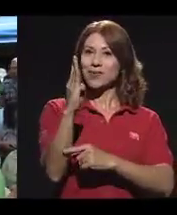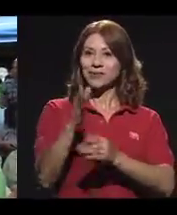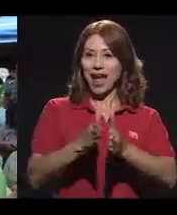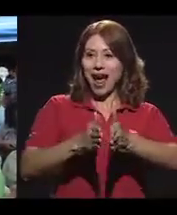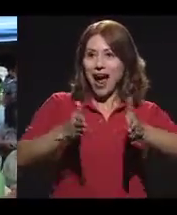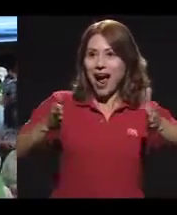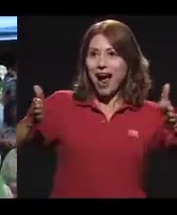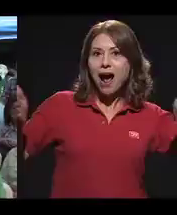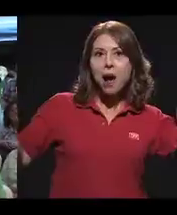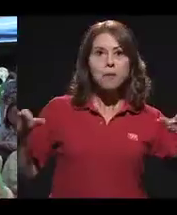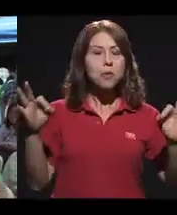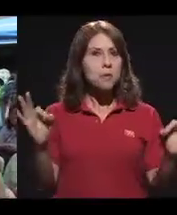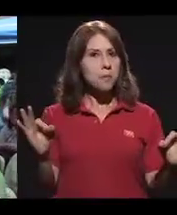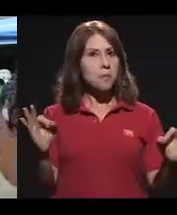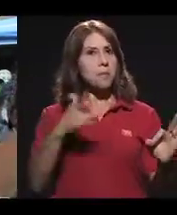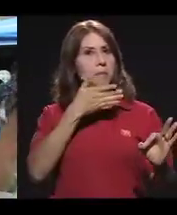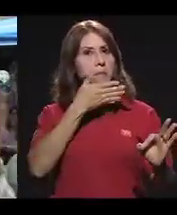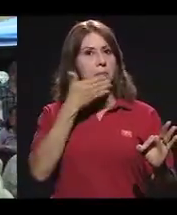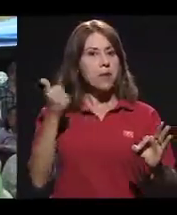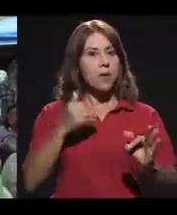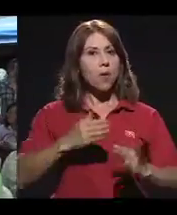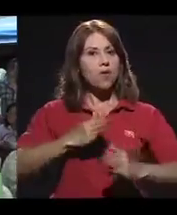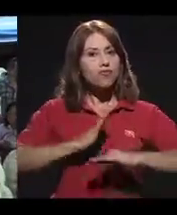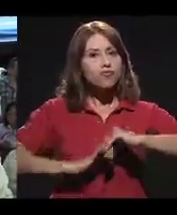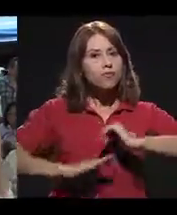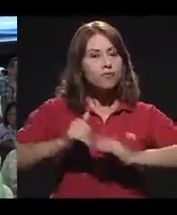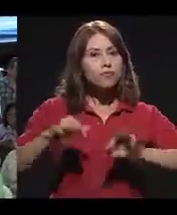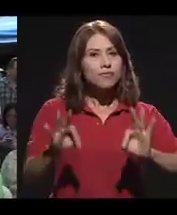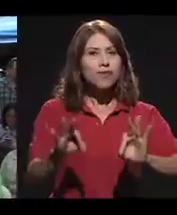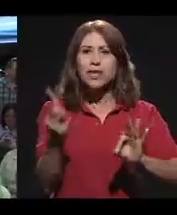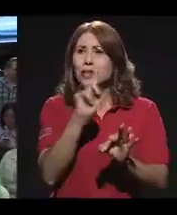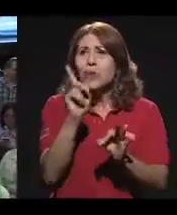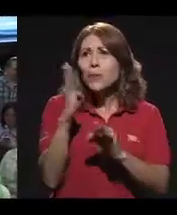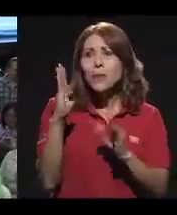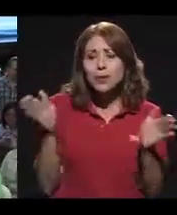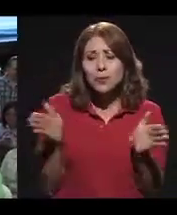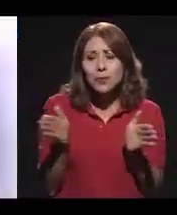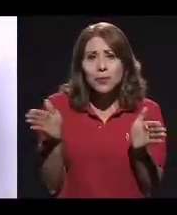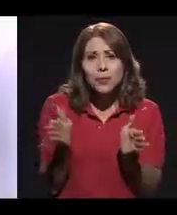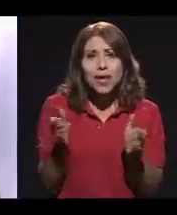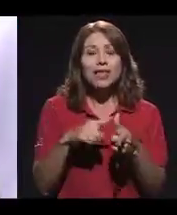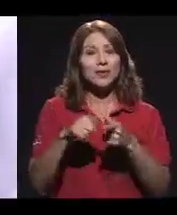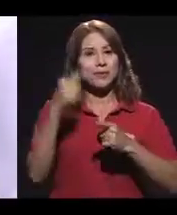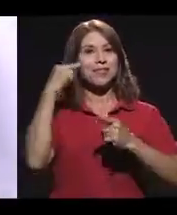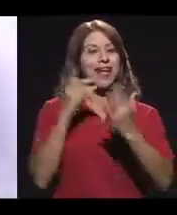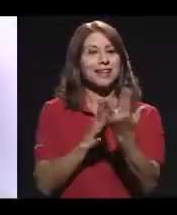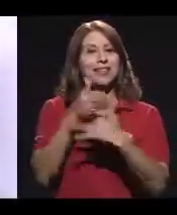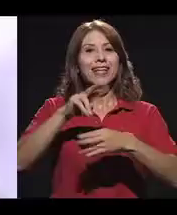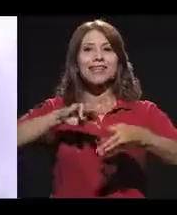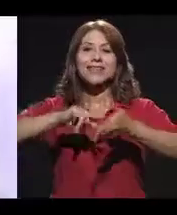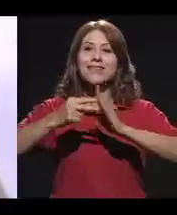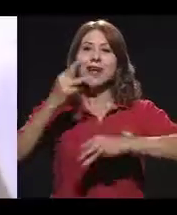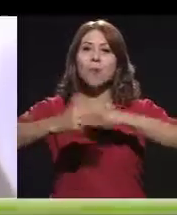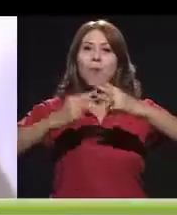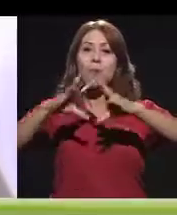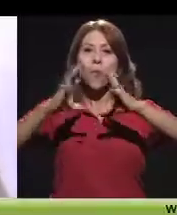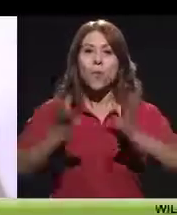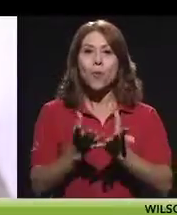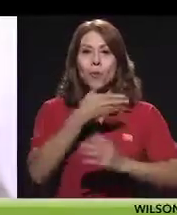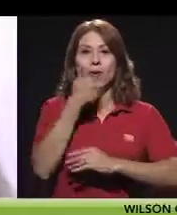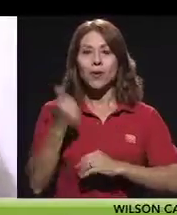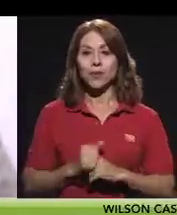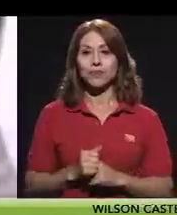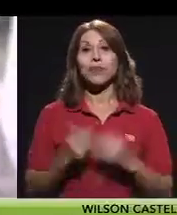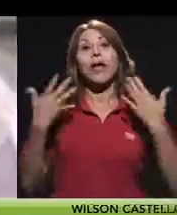1. Entonces, pensar desde el chip de la accesibilidad es construir un mundo mejor. Aunque la Ley